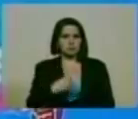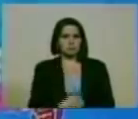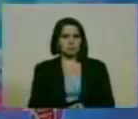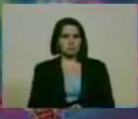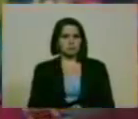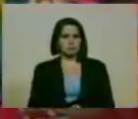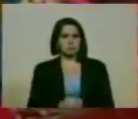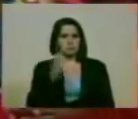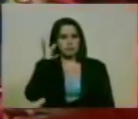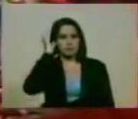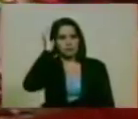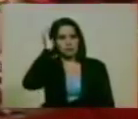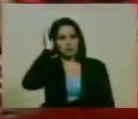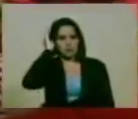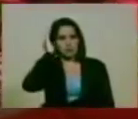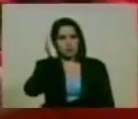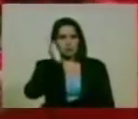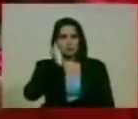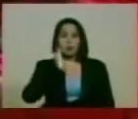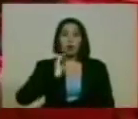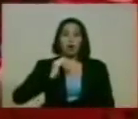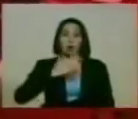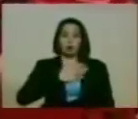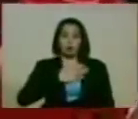Yo he planteado hace muchas veces y no lo hemos logrado.